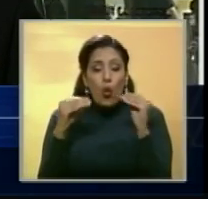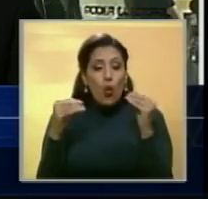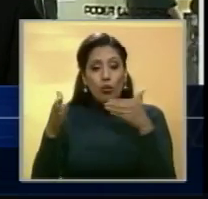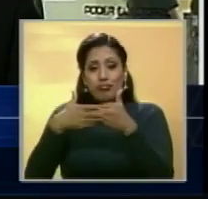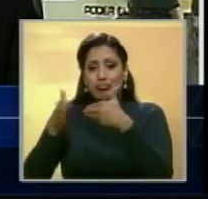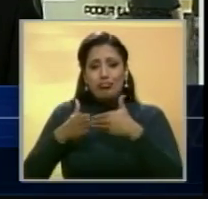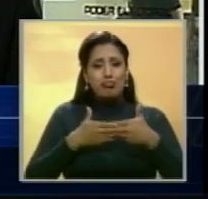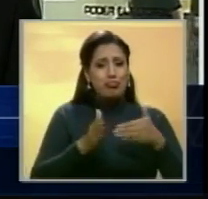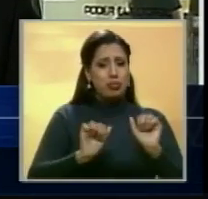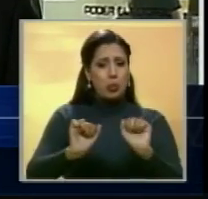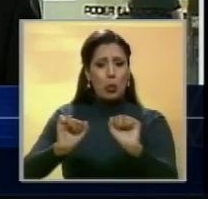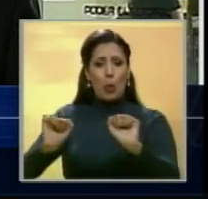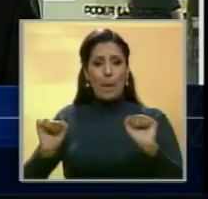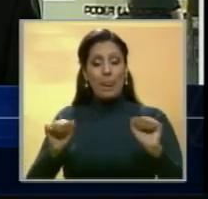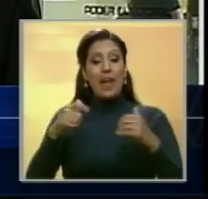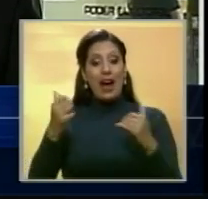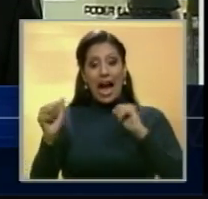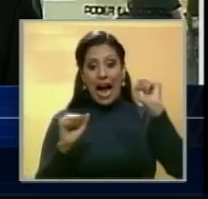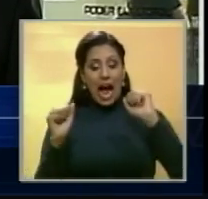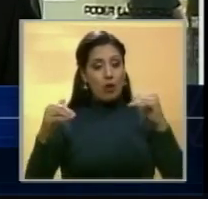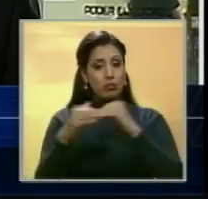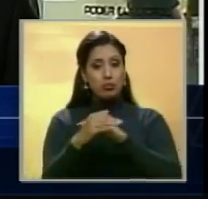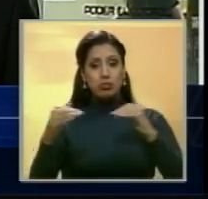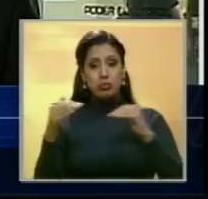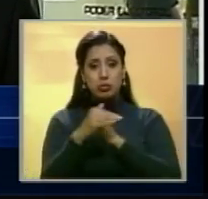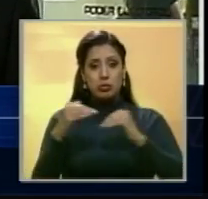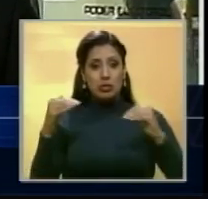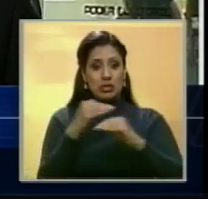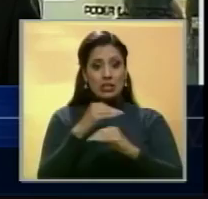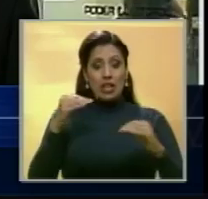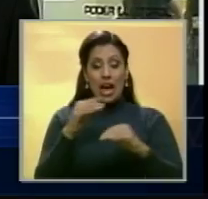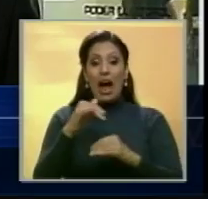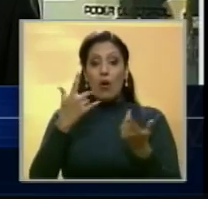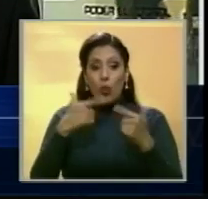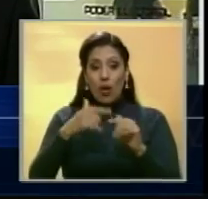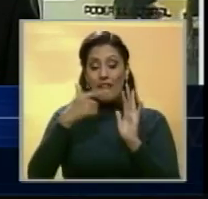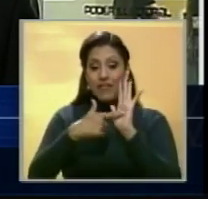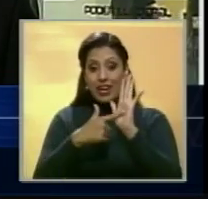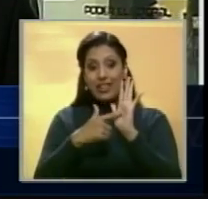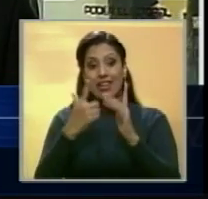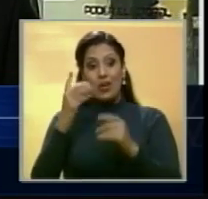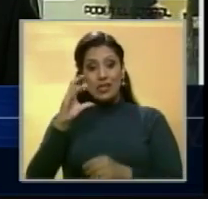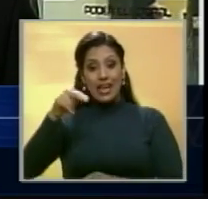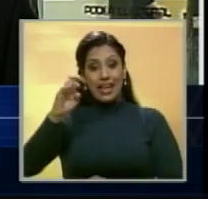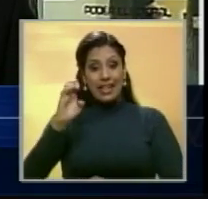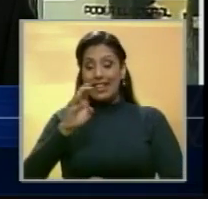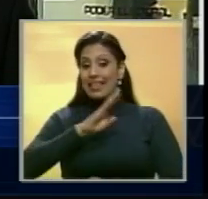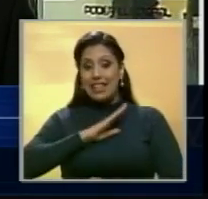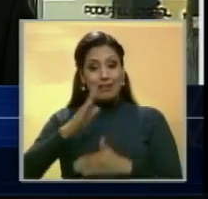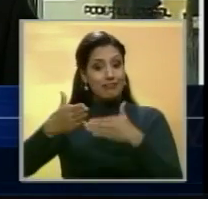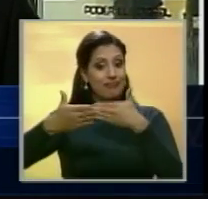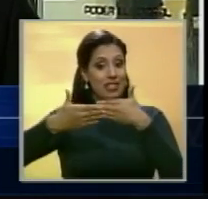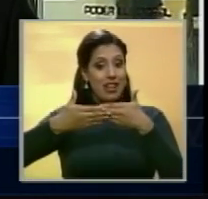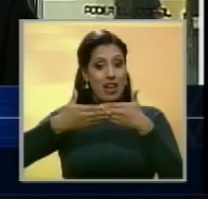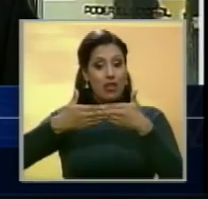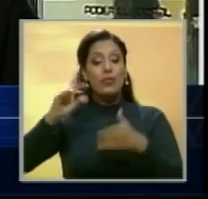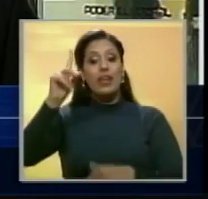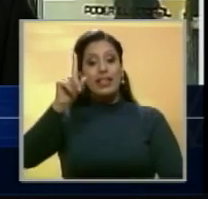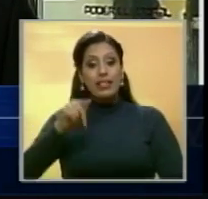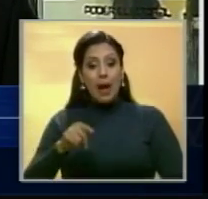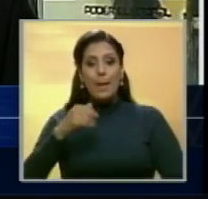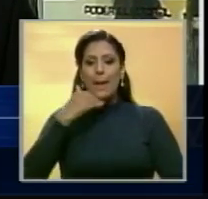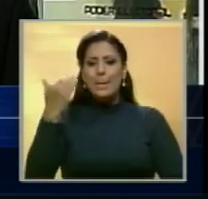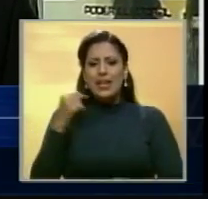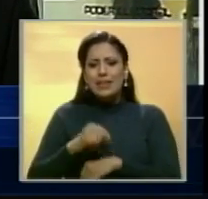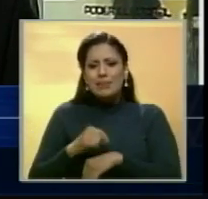incluso el flujo de vehículos que pasa enfrente de la sede del CNE está bloqueado, y también